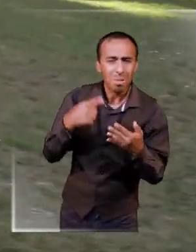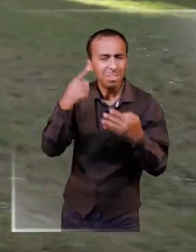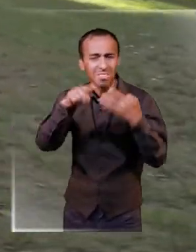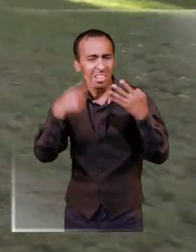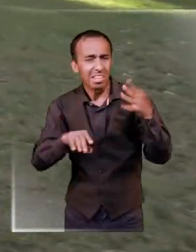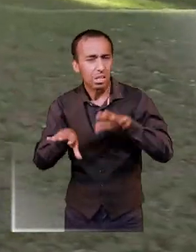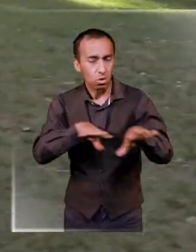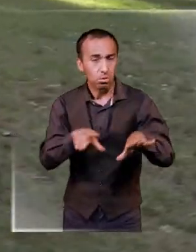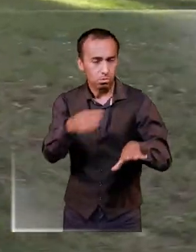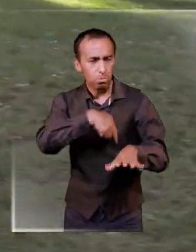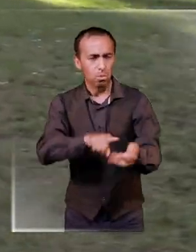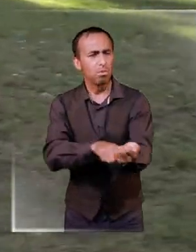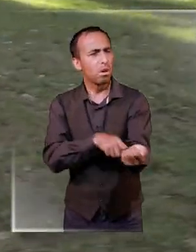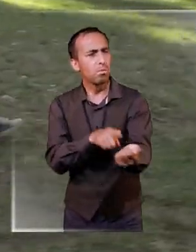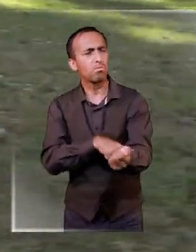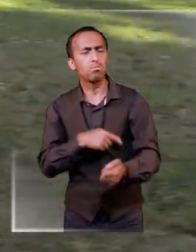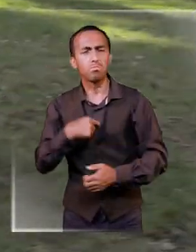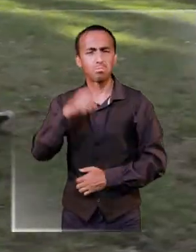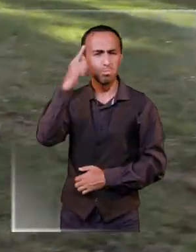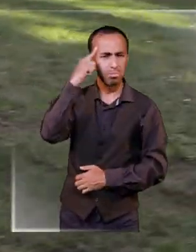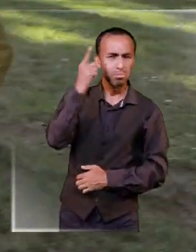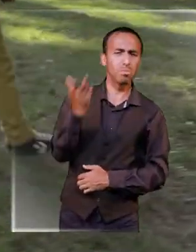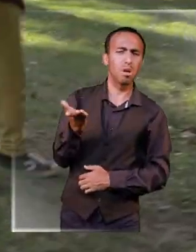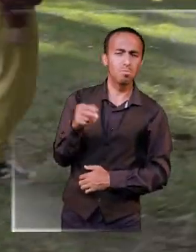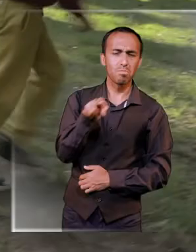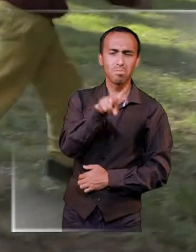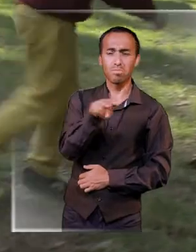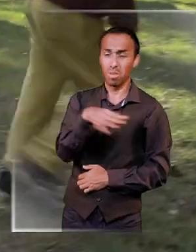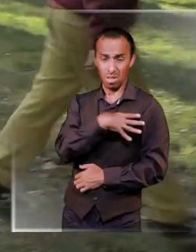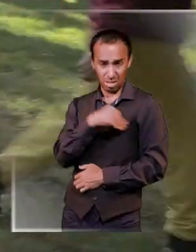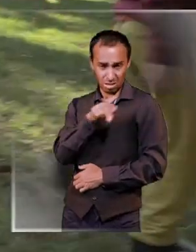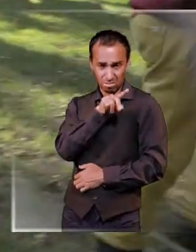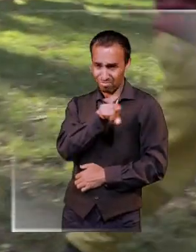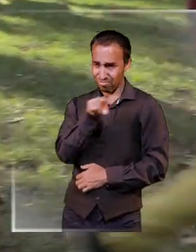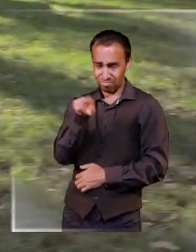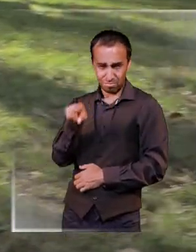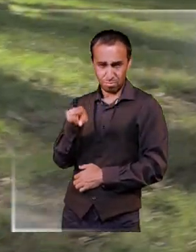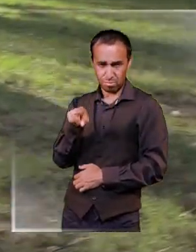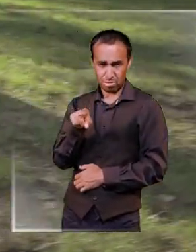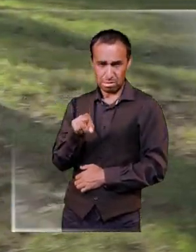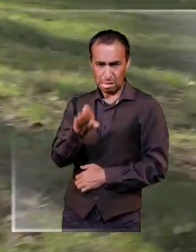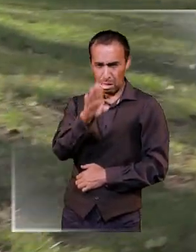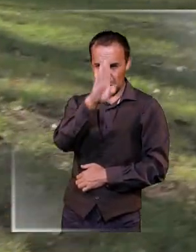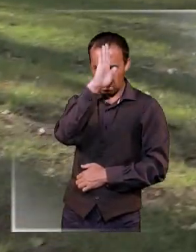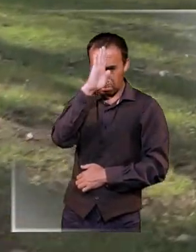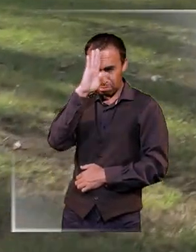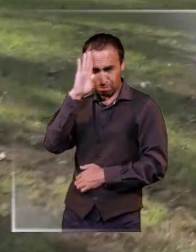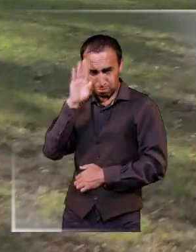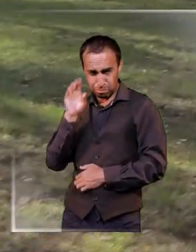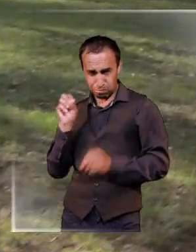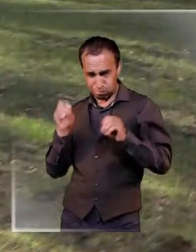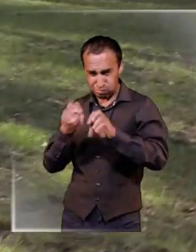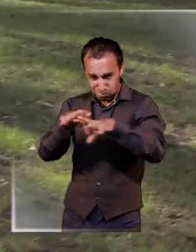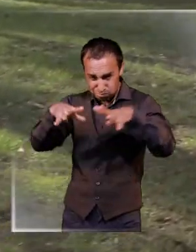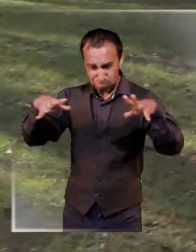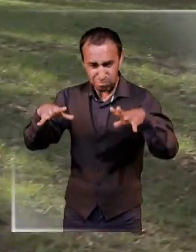ellos también. Nosotros como familia tomamos la decisión de que los íbamos a criar sin estresarlos. ¿De